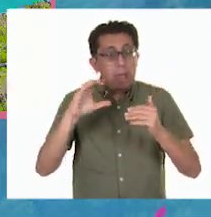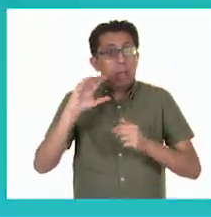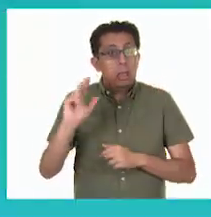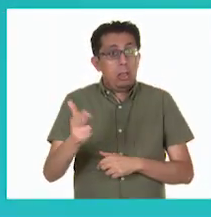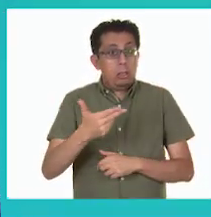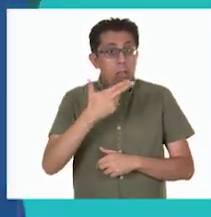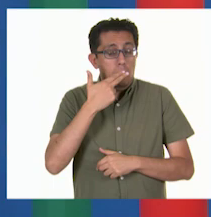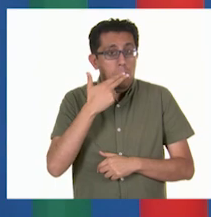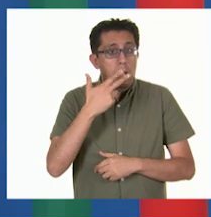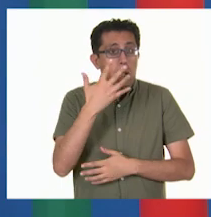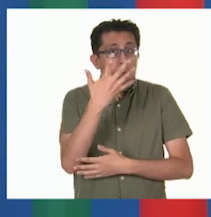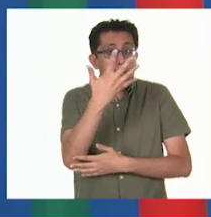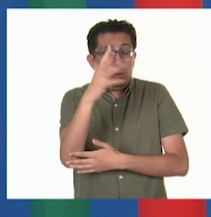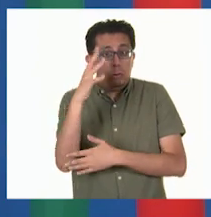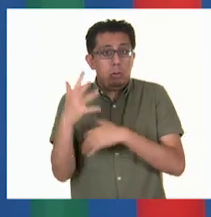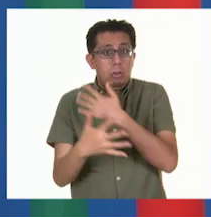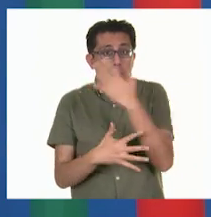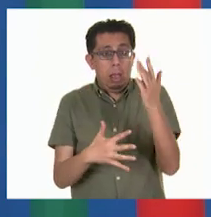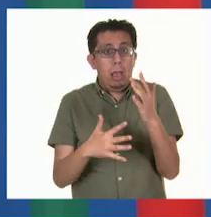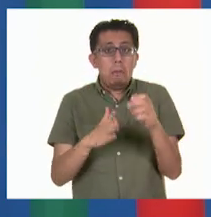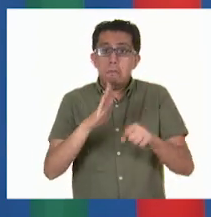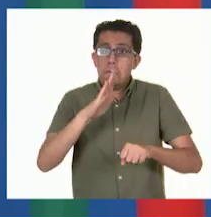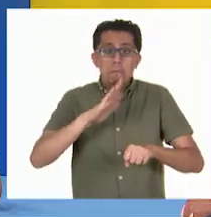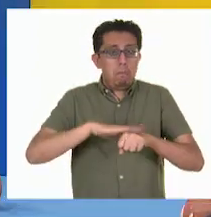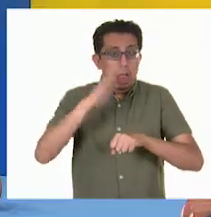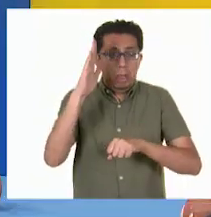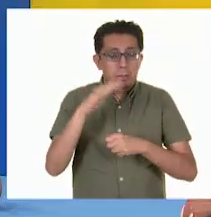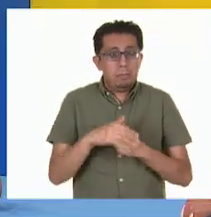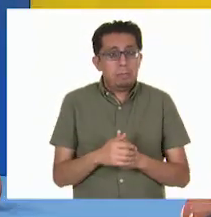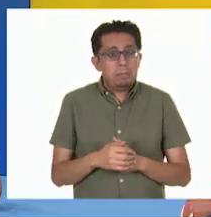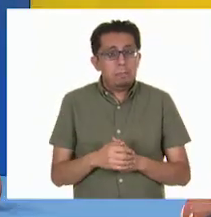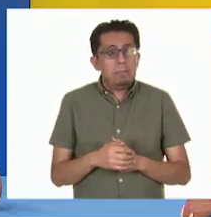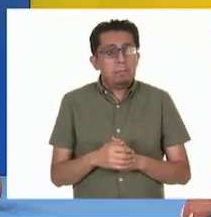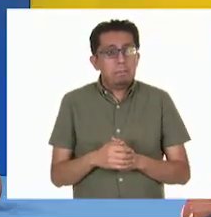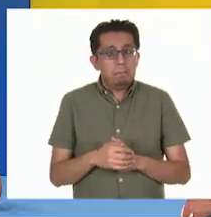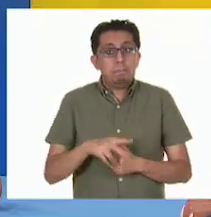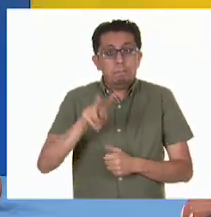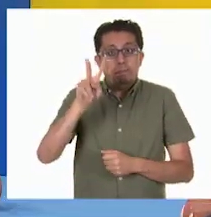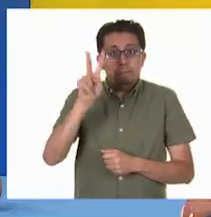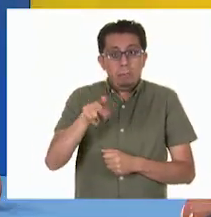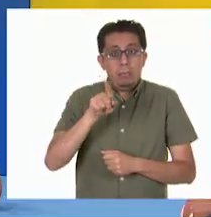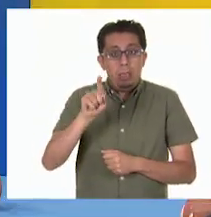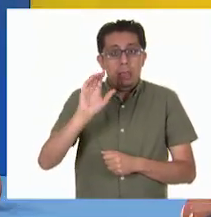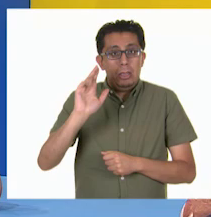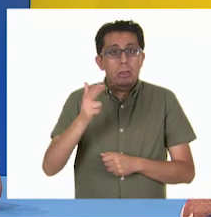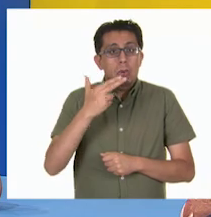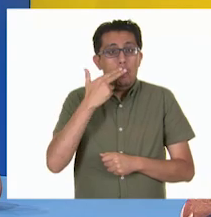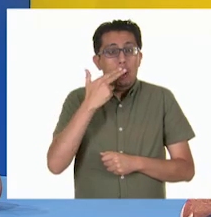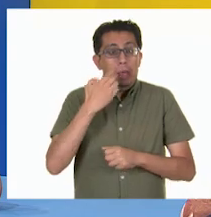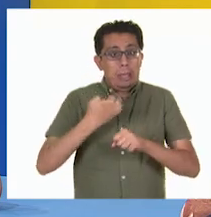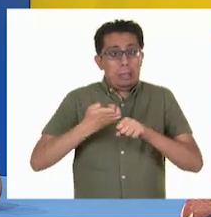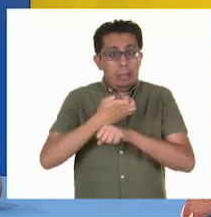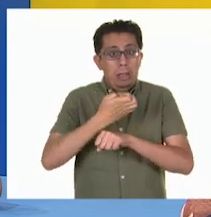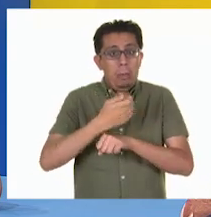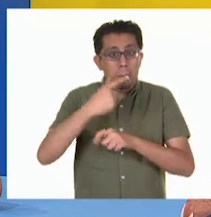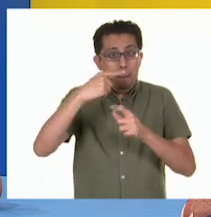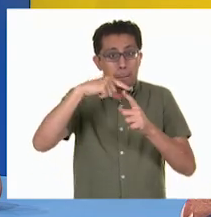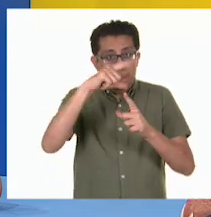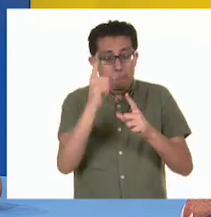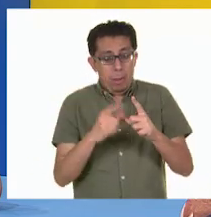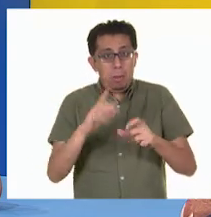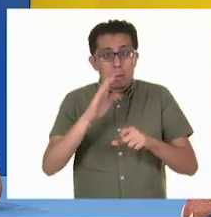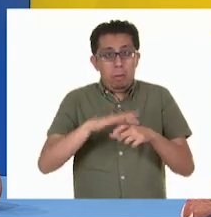tiene más bosques que ningún otro de los estados de México. Así es, Joaquín. Chihuahua es el estado más grande de México, con